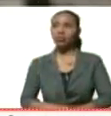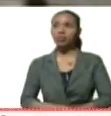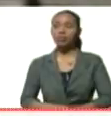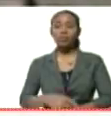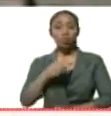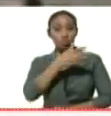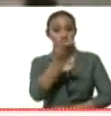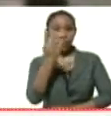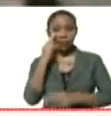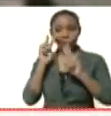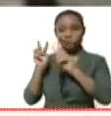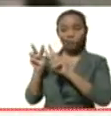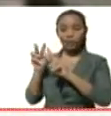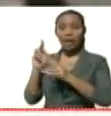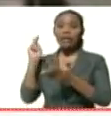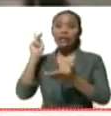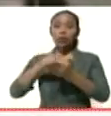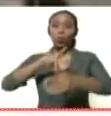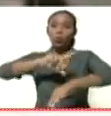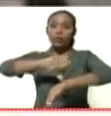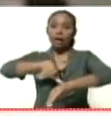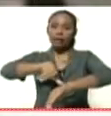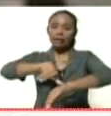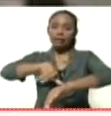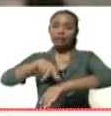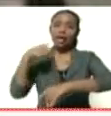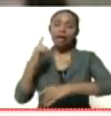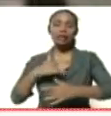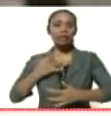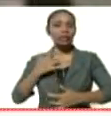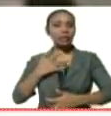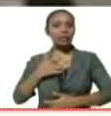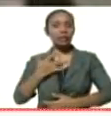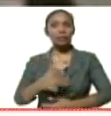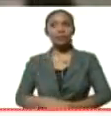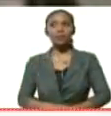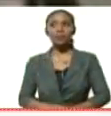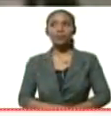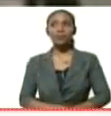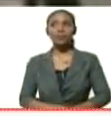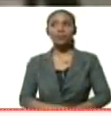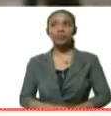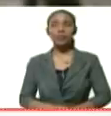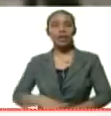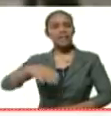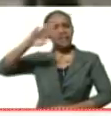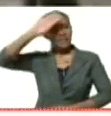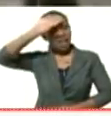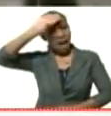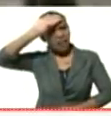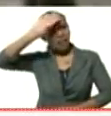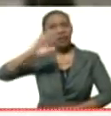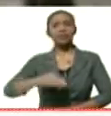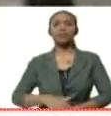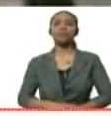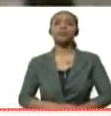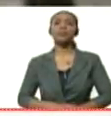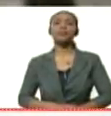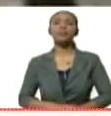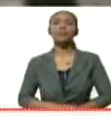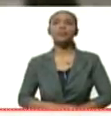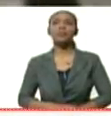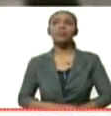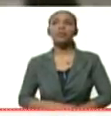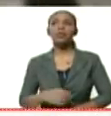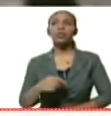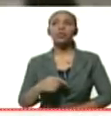Fíjense ustedes el caso, llegó tarde, tenía síntomas de fiebre, ¿cómo se llama